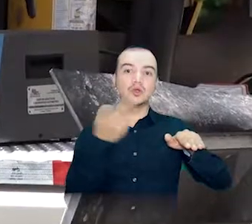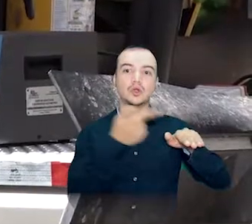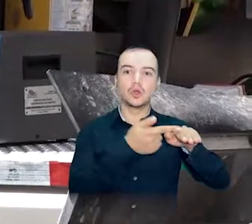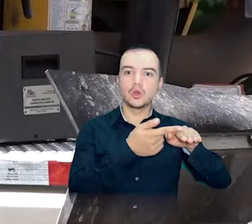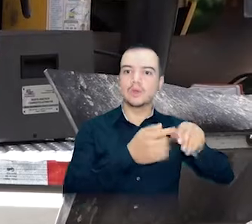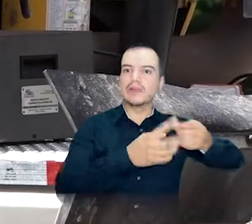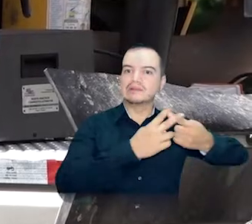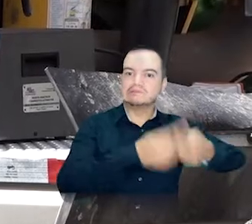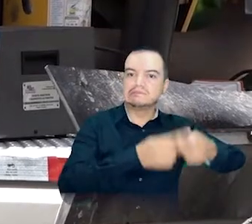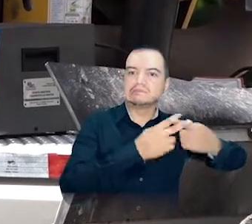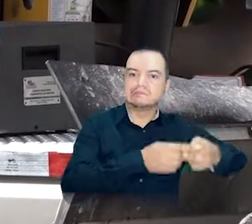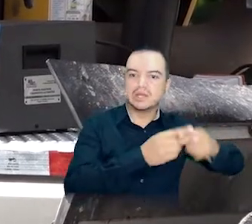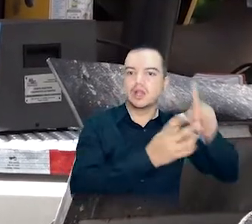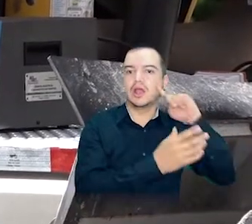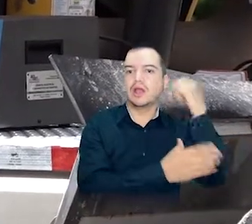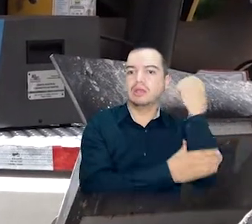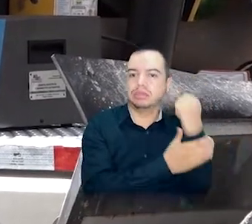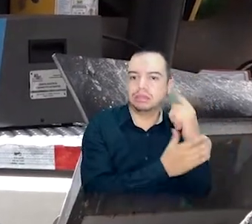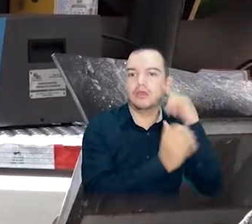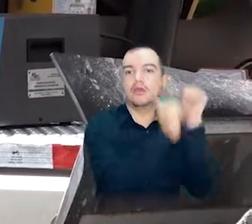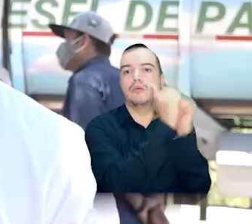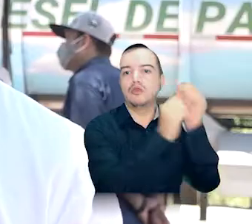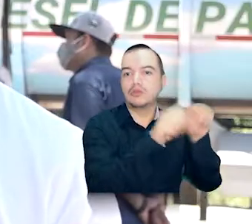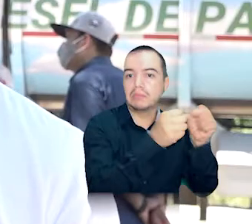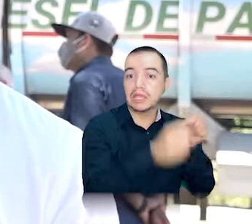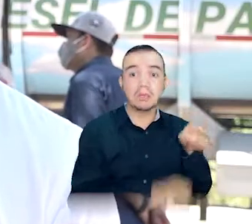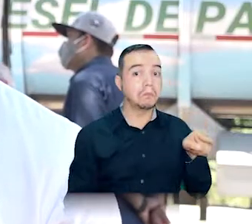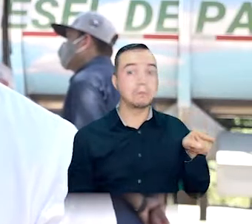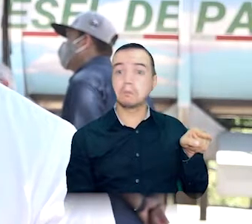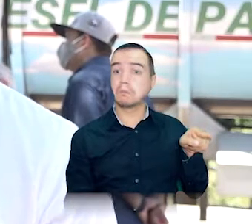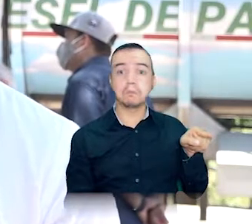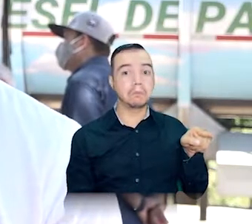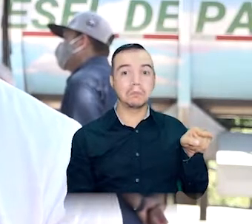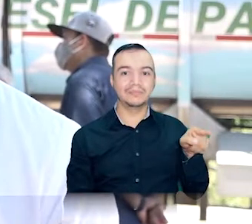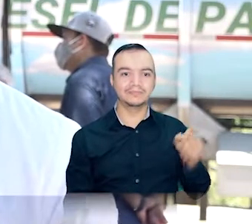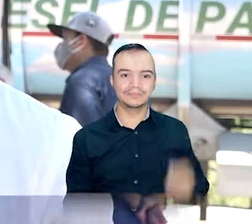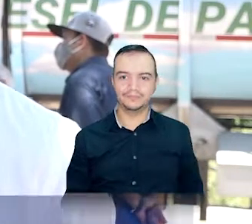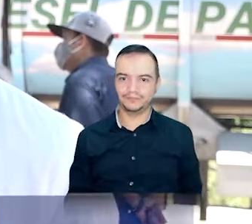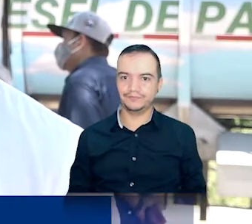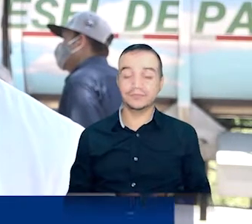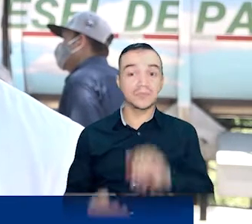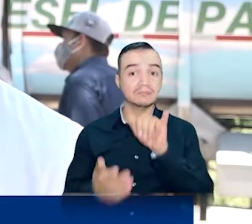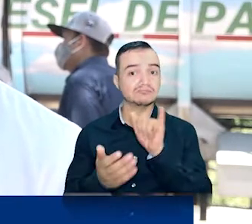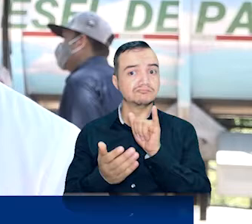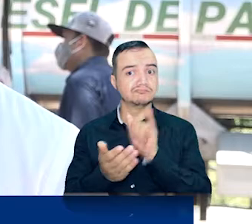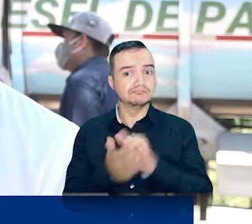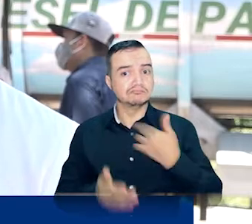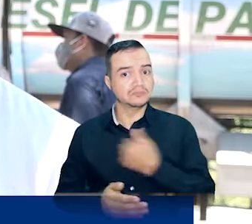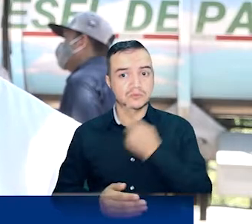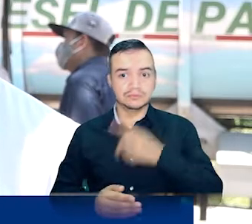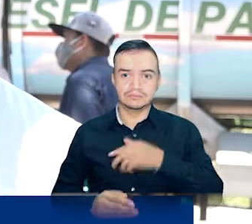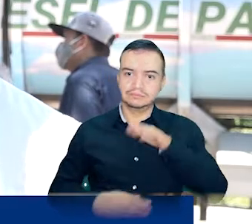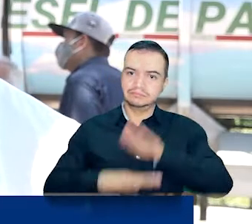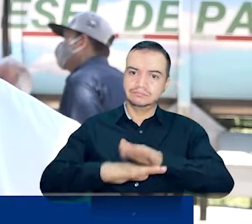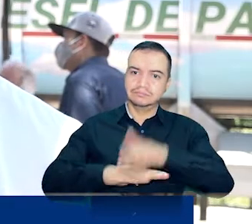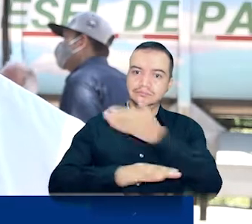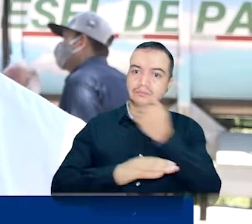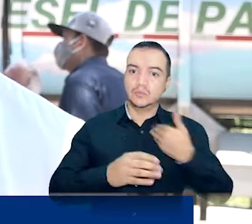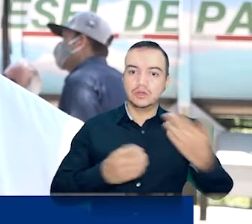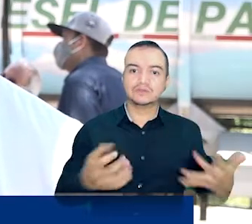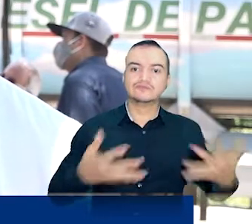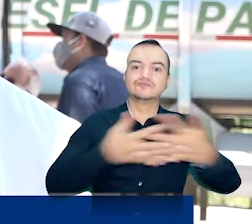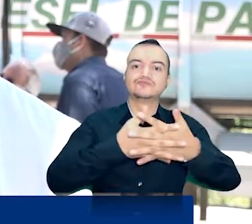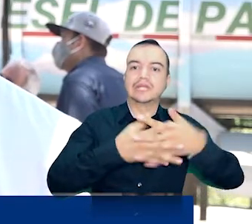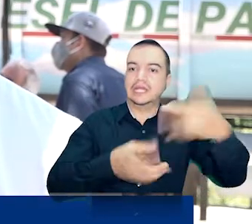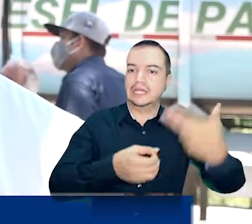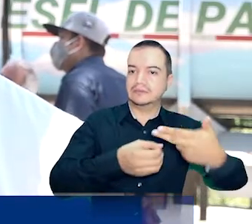reducen los gastos de mantenimiento, así como el desgaste del motor. Entonces lo que nosotros buscamos con la iniciativa que estamos desarrollando desde el grupo es, hey, aumentemos las mezclas